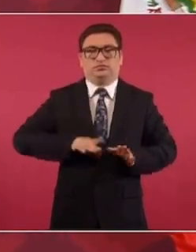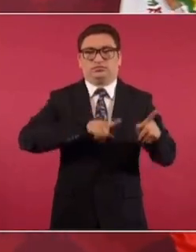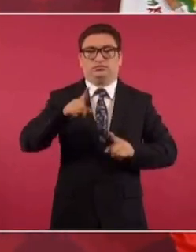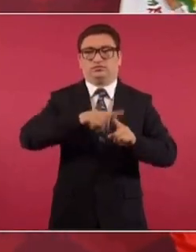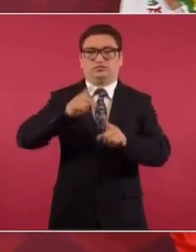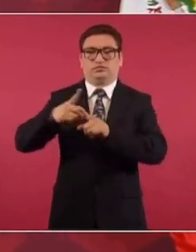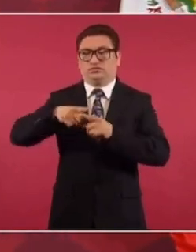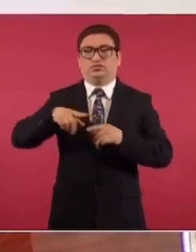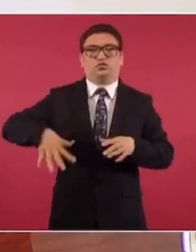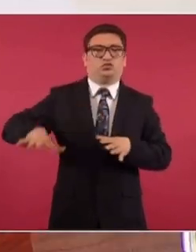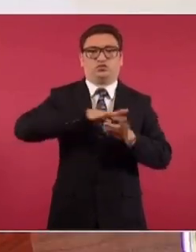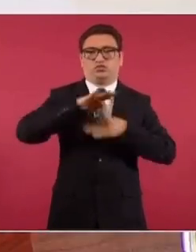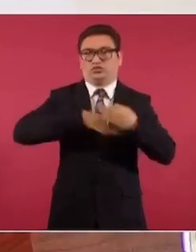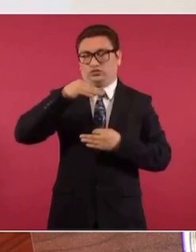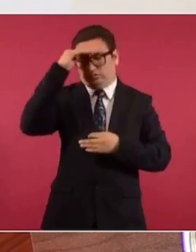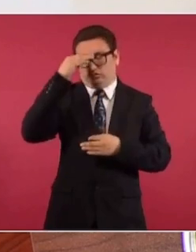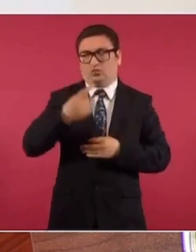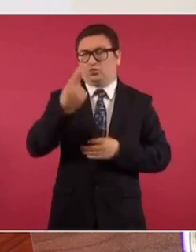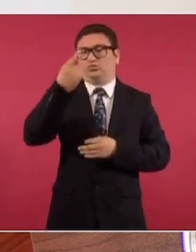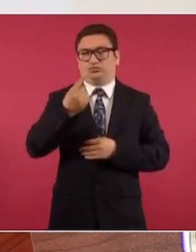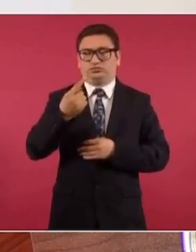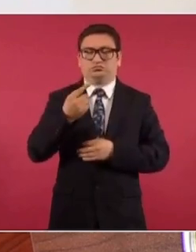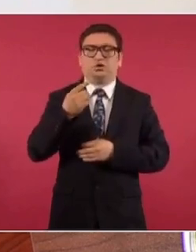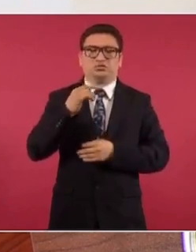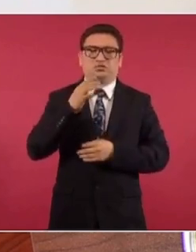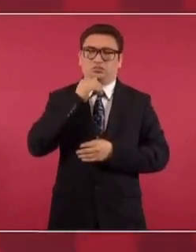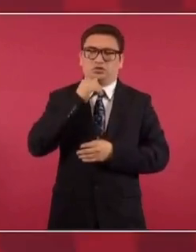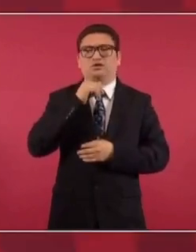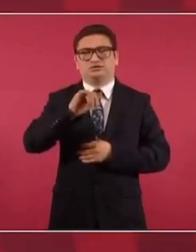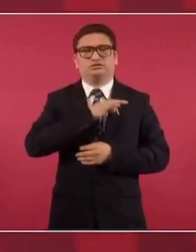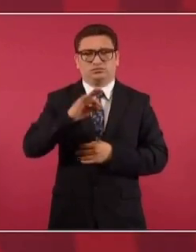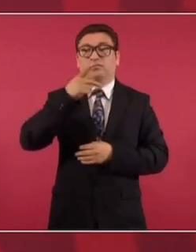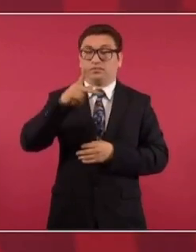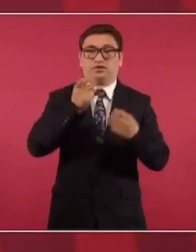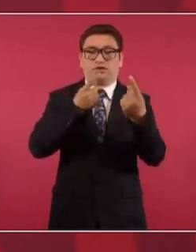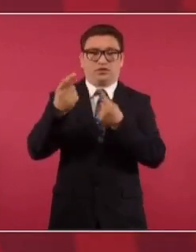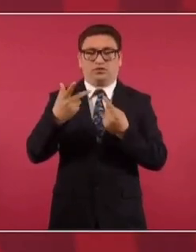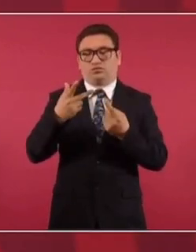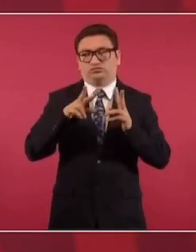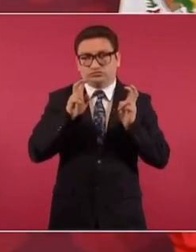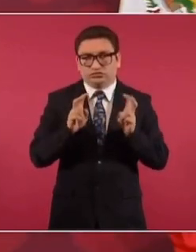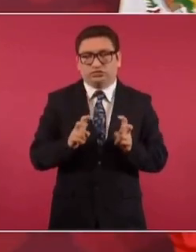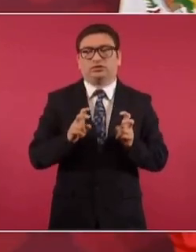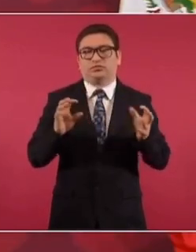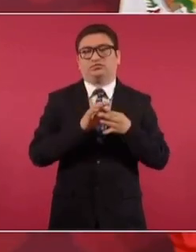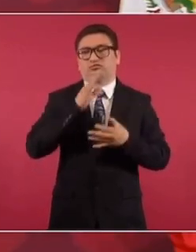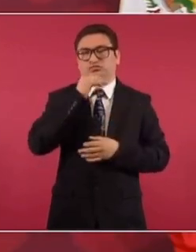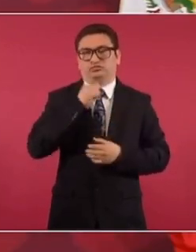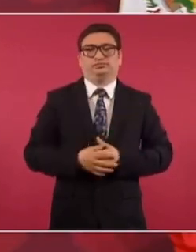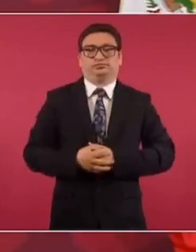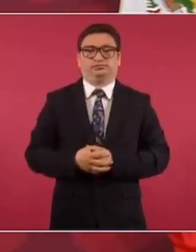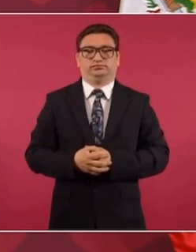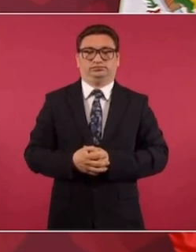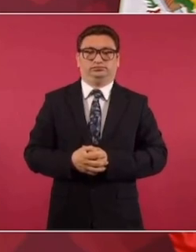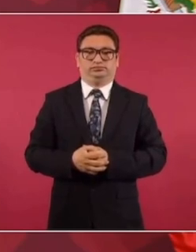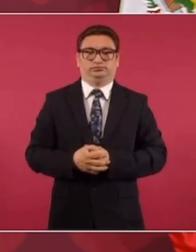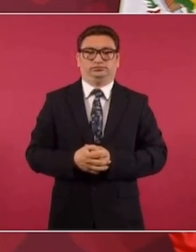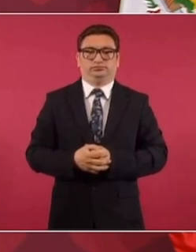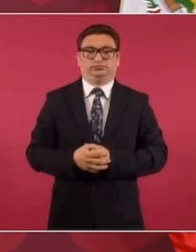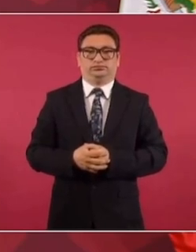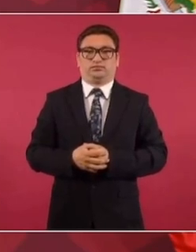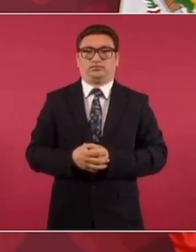No puede haber pensamiento único bueno sí pero hay cuestiones en las que no se puede